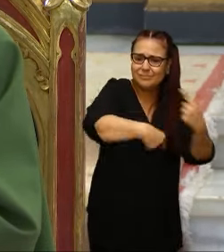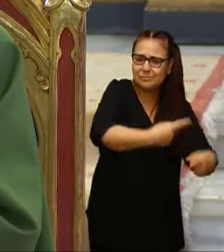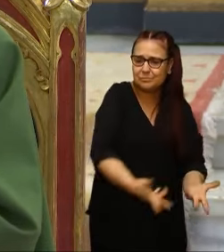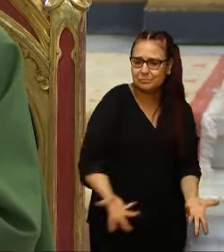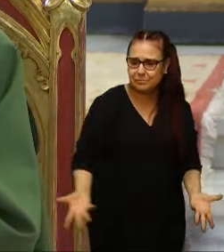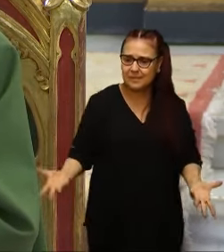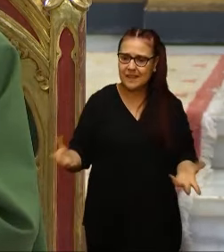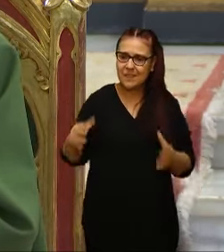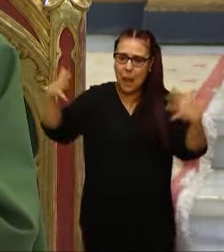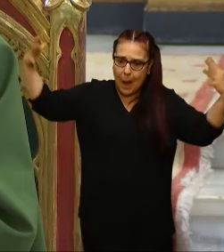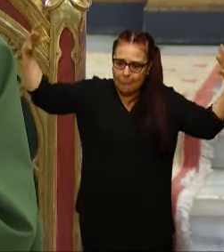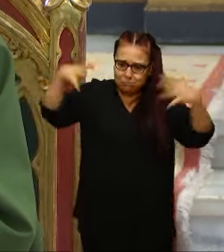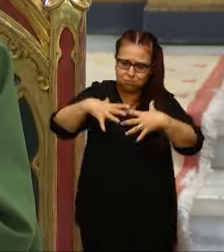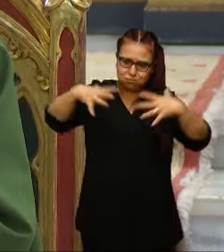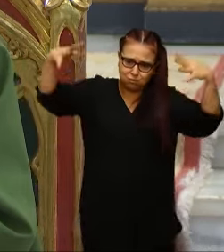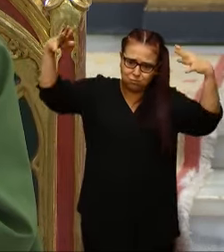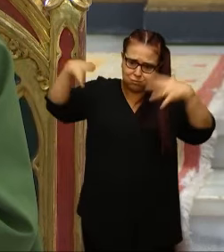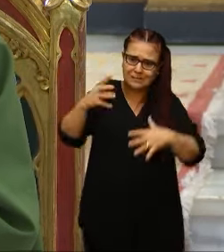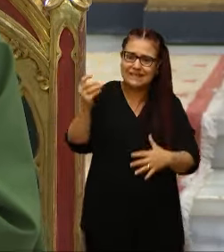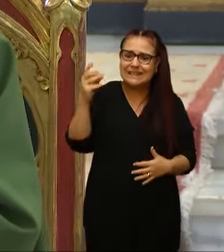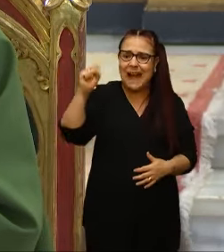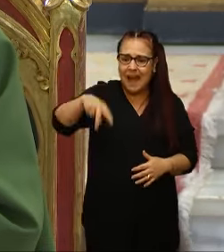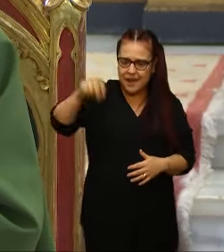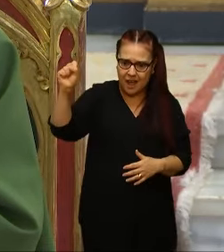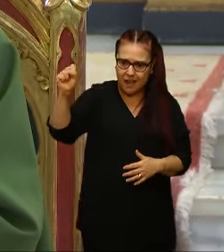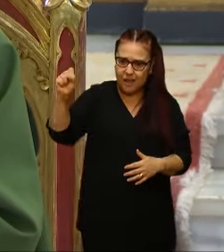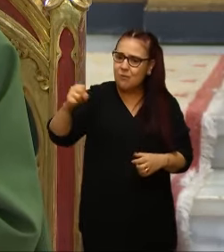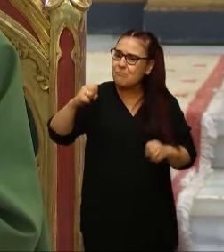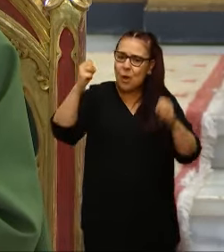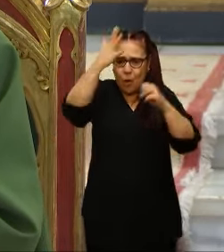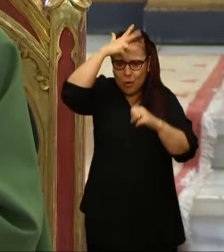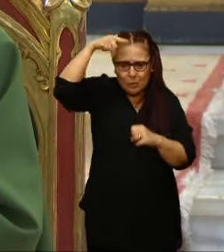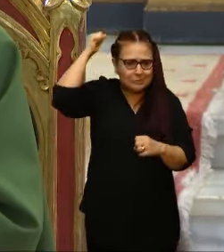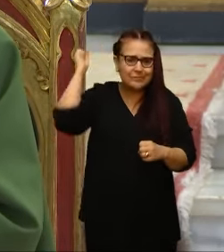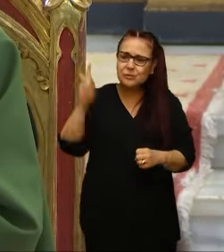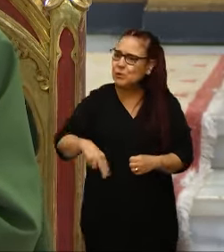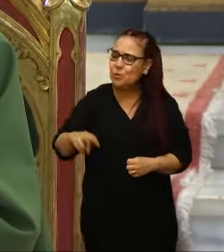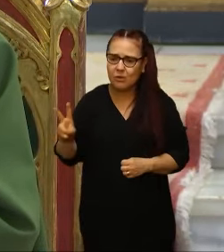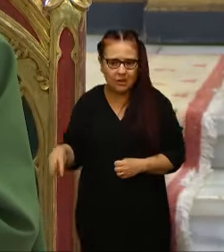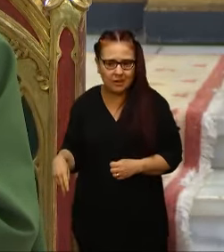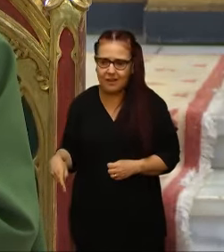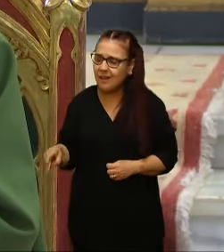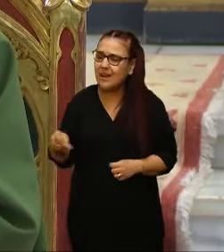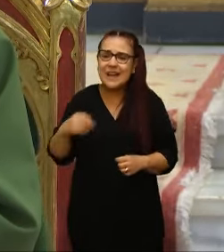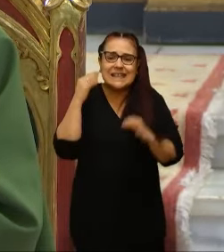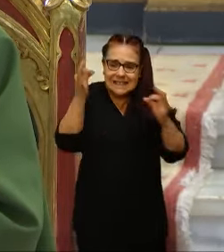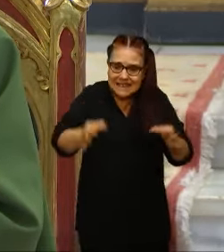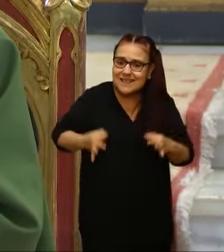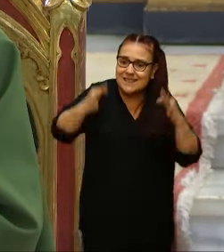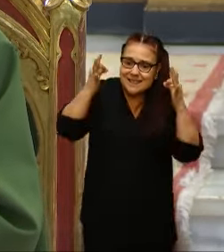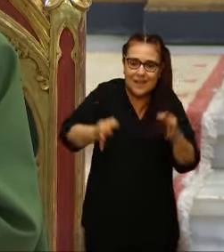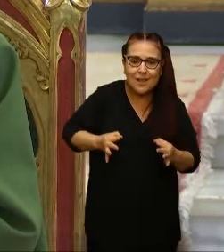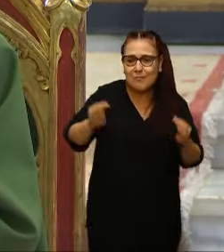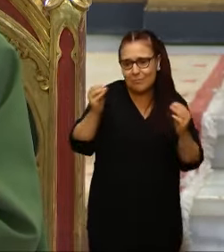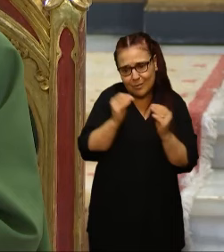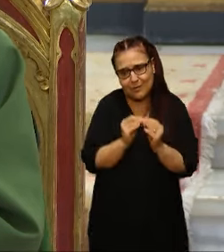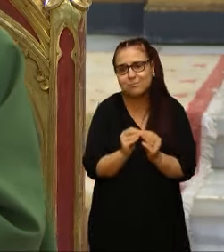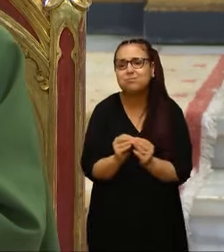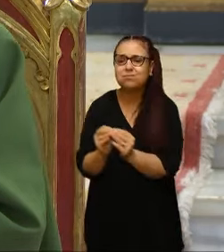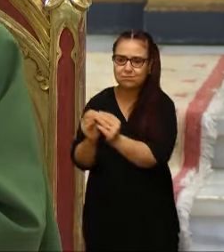danas. No os dejaremos nunca. Estaremos siempre a vuestro